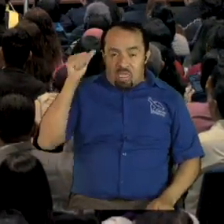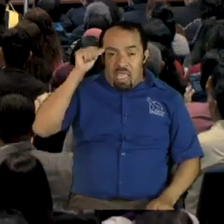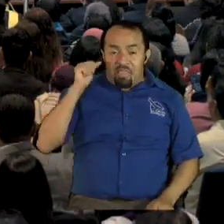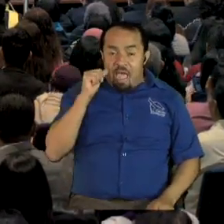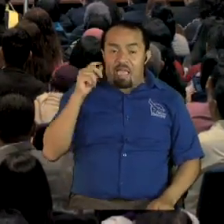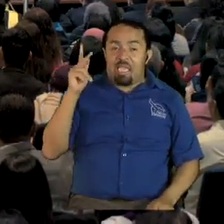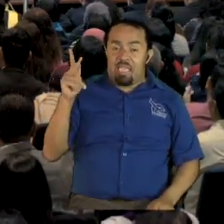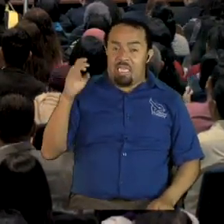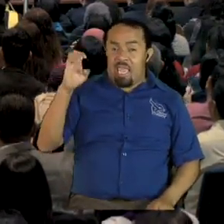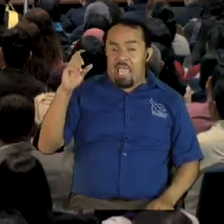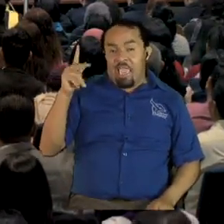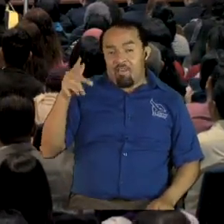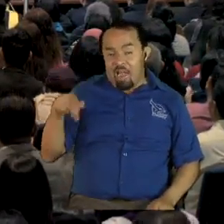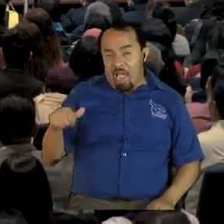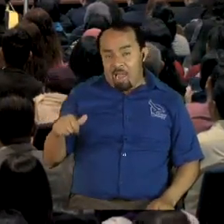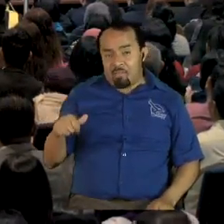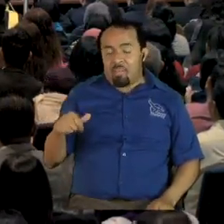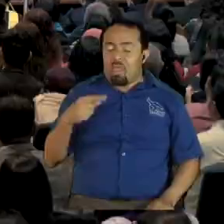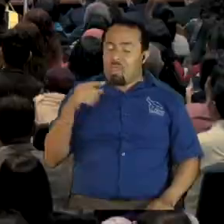Mea culpa.